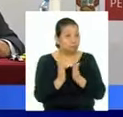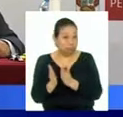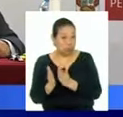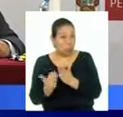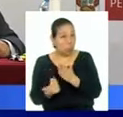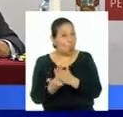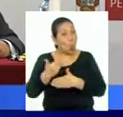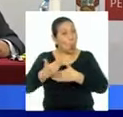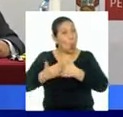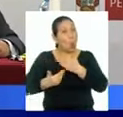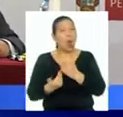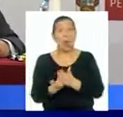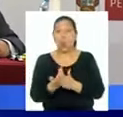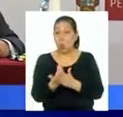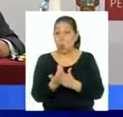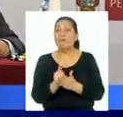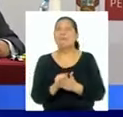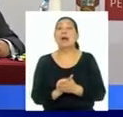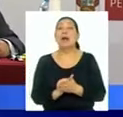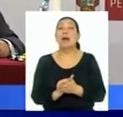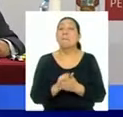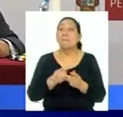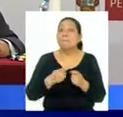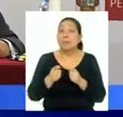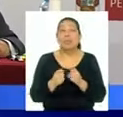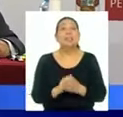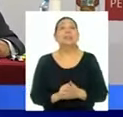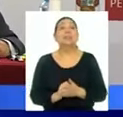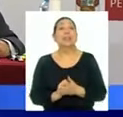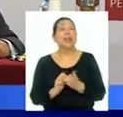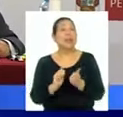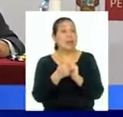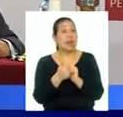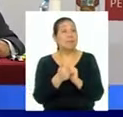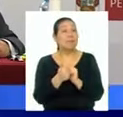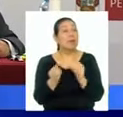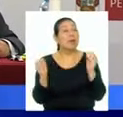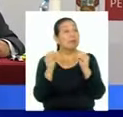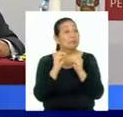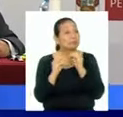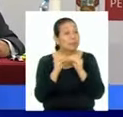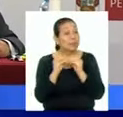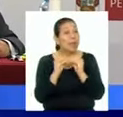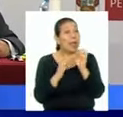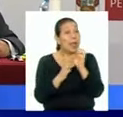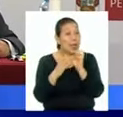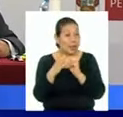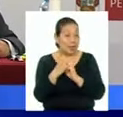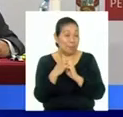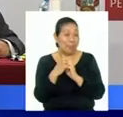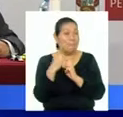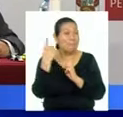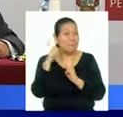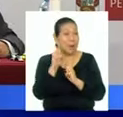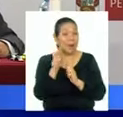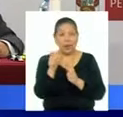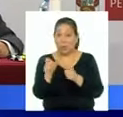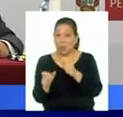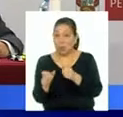modernización, repotenciación. Tenemos un nuevo plan estratégico de modernización, repotenciación, renovación, reemplazo y reparación del equipamiento de la Policía Nacional del